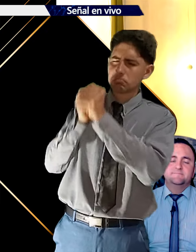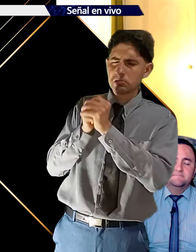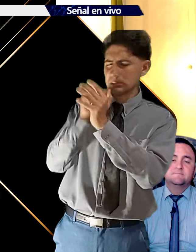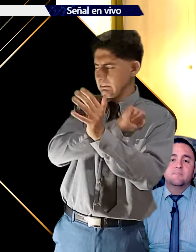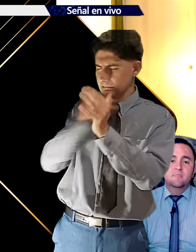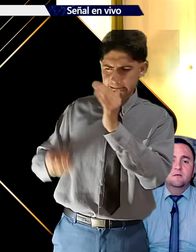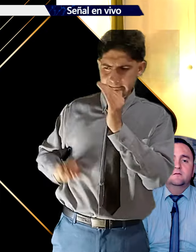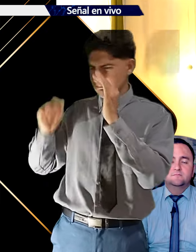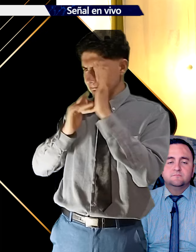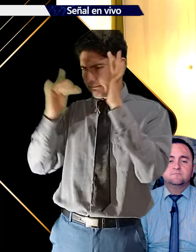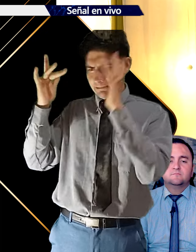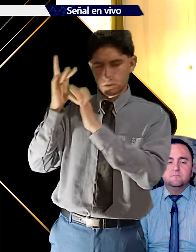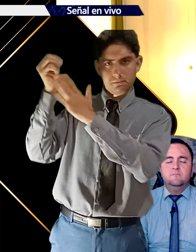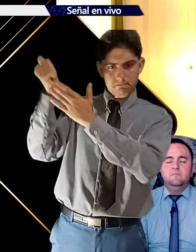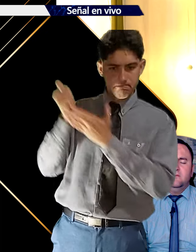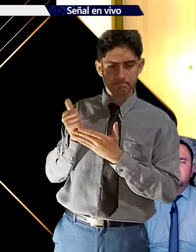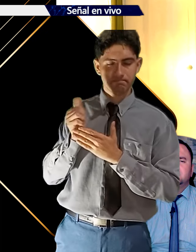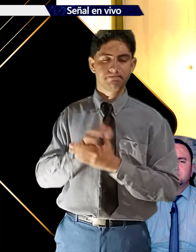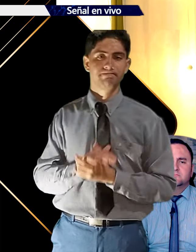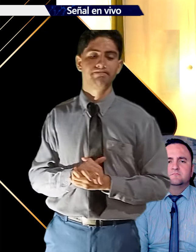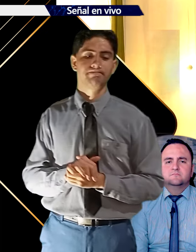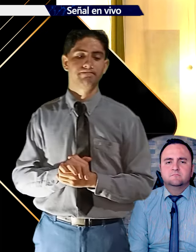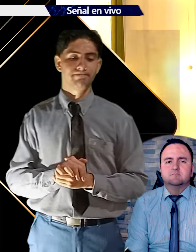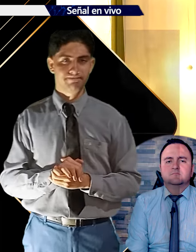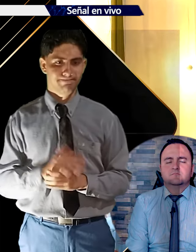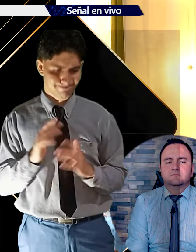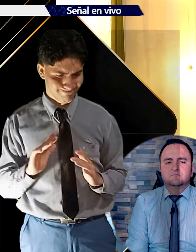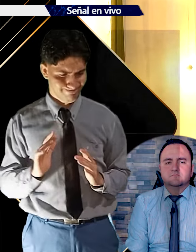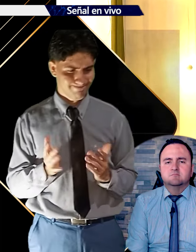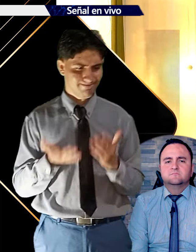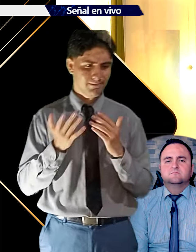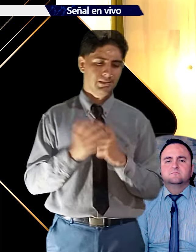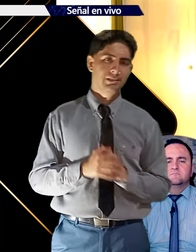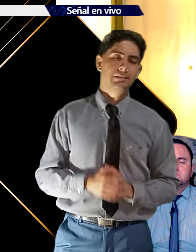carácter. Necesitas esfuerzo y carácter.